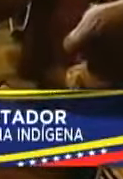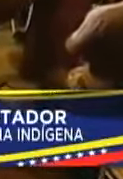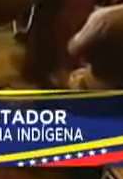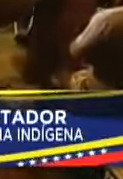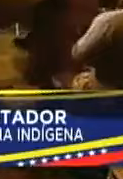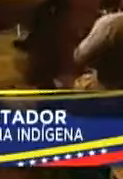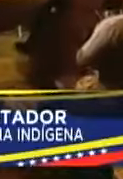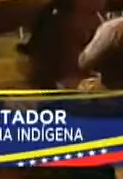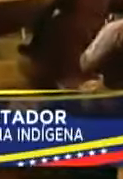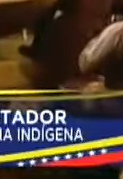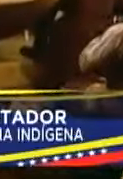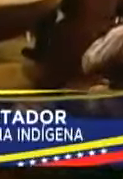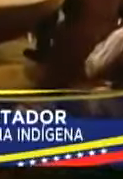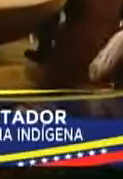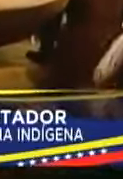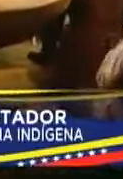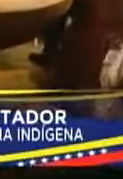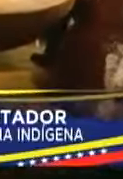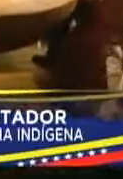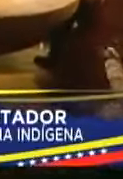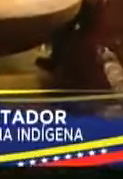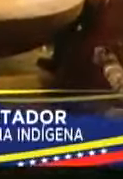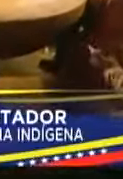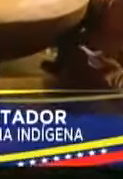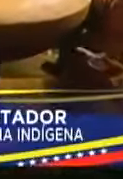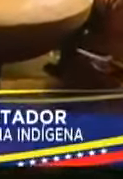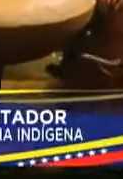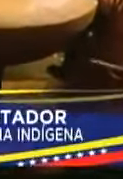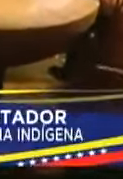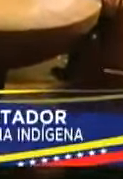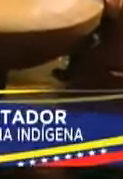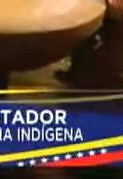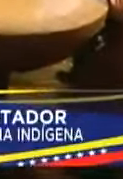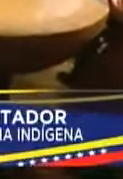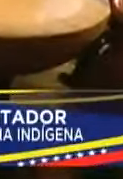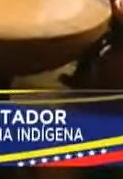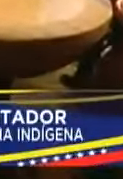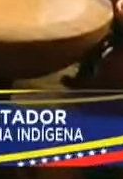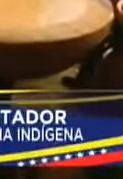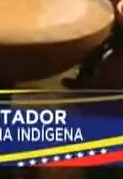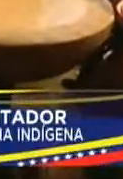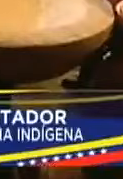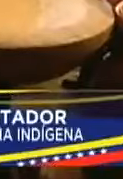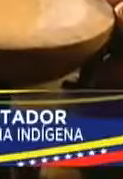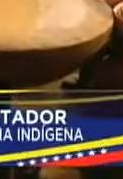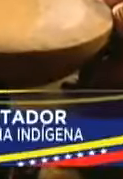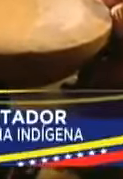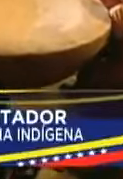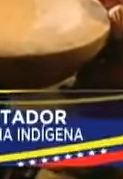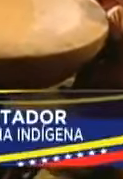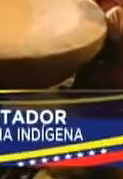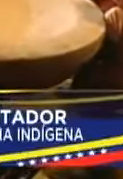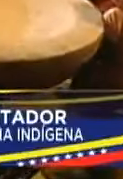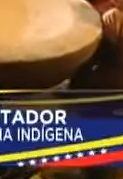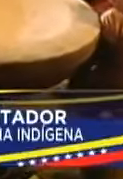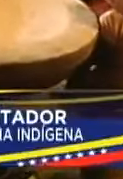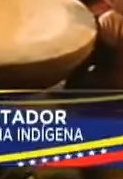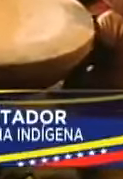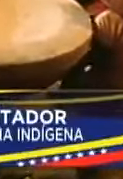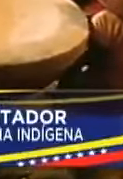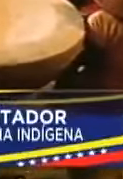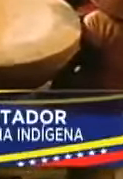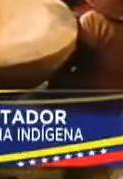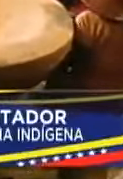se ha realizado un trabajo minucioso a través de la red de museos bolivarianos que pertenecen a la Fundación Centro Nacional de Estudios